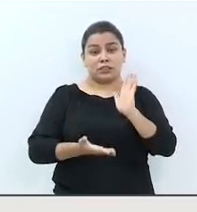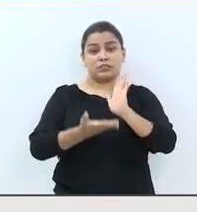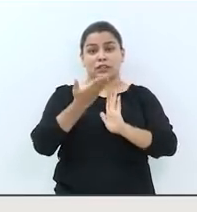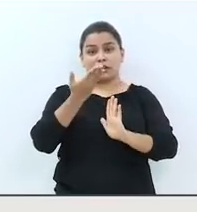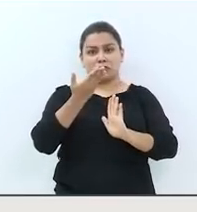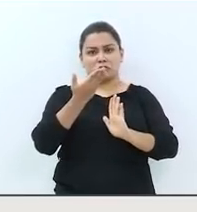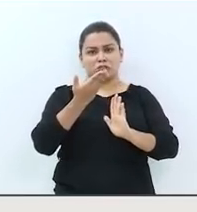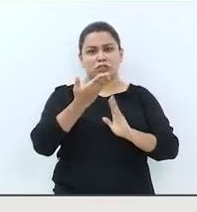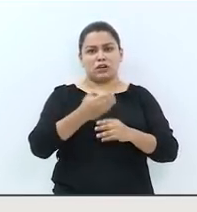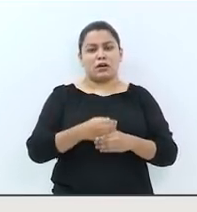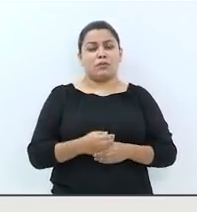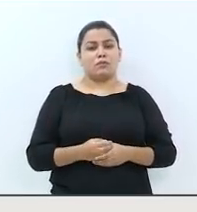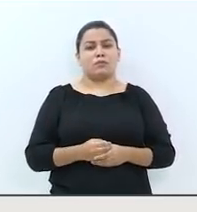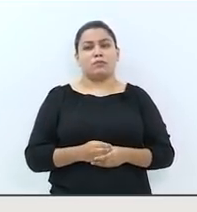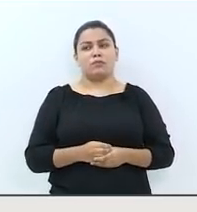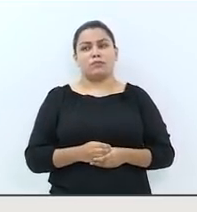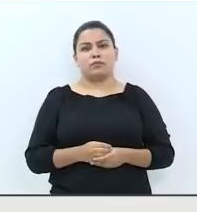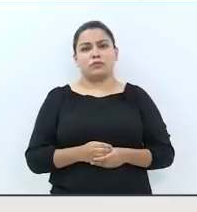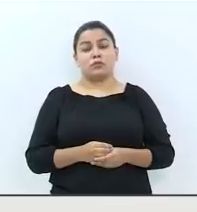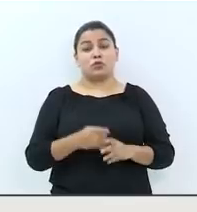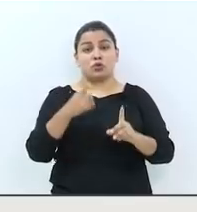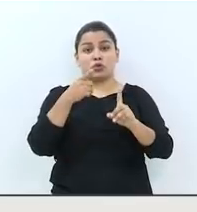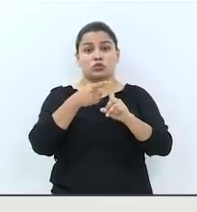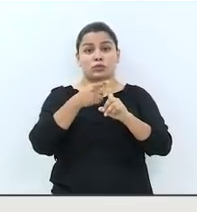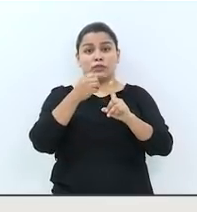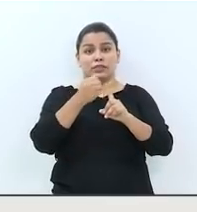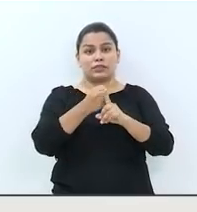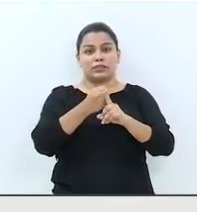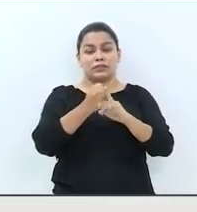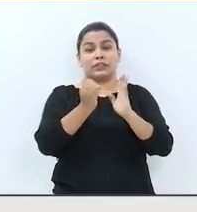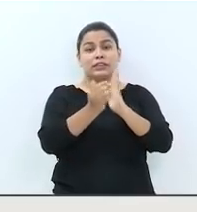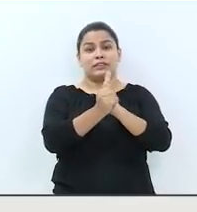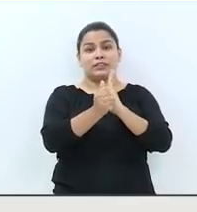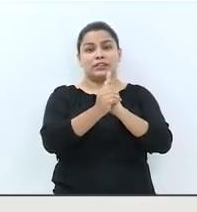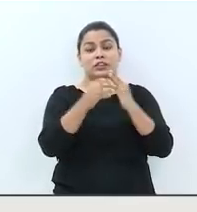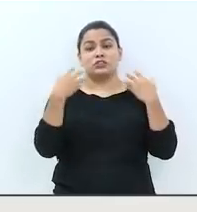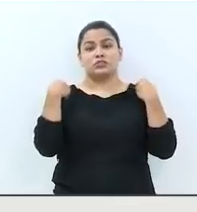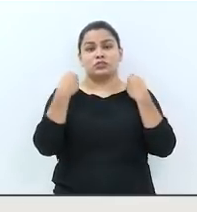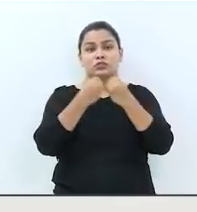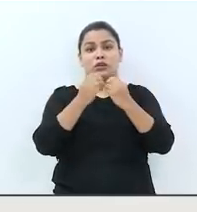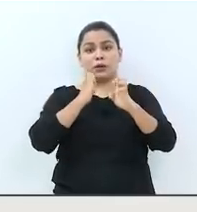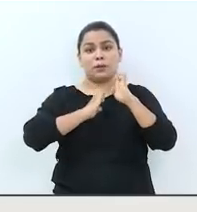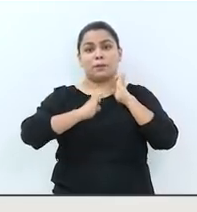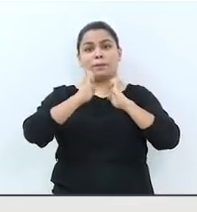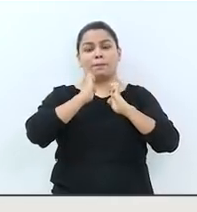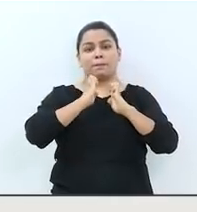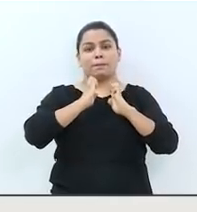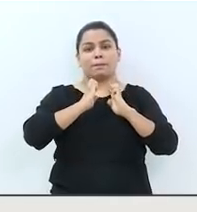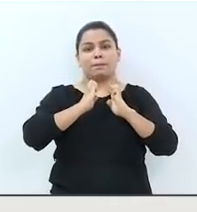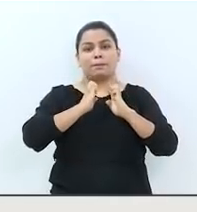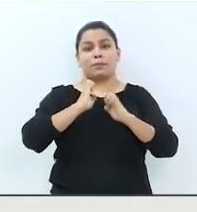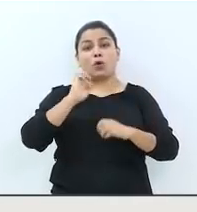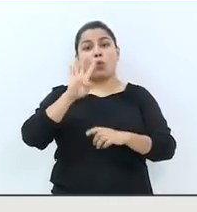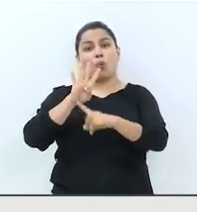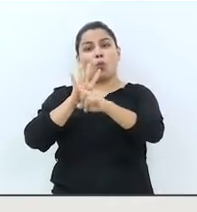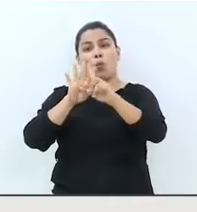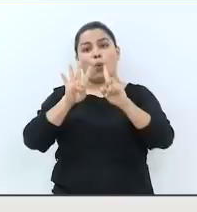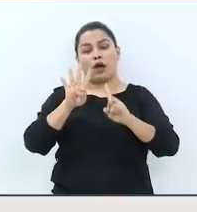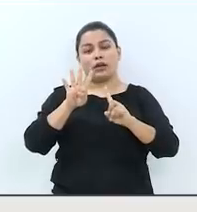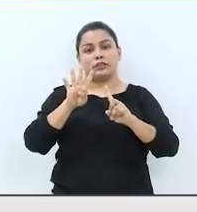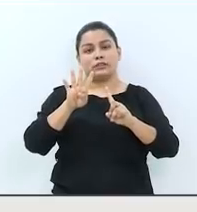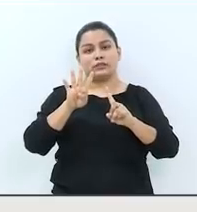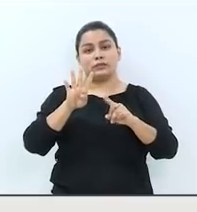o cumplir más bien los objetivos de las habilidades socioemocionales en torno a cuatro grandes